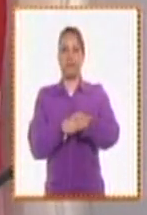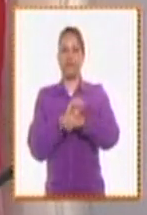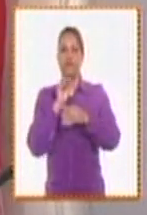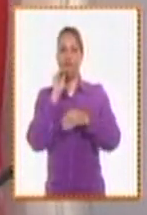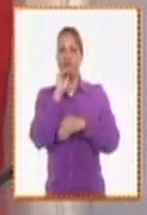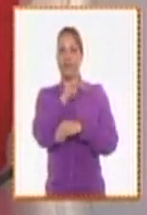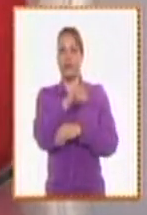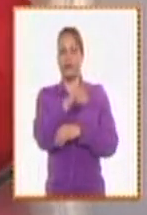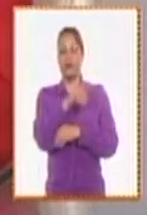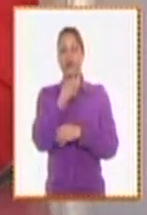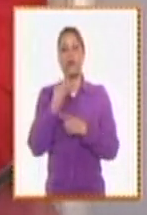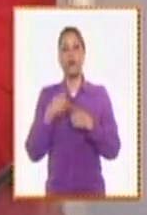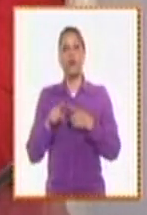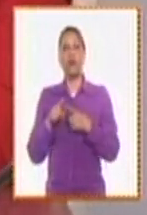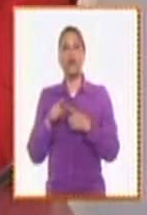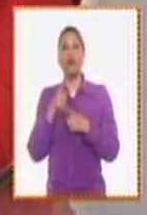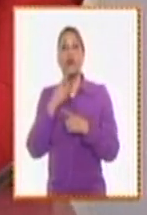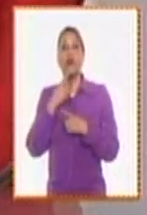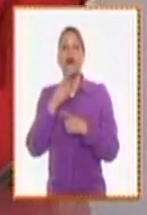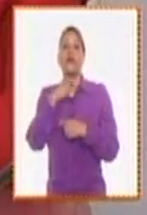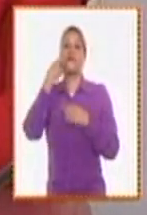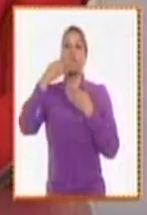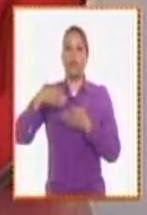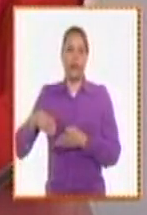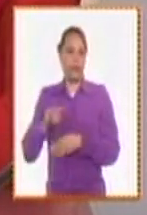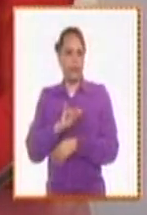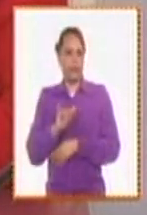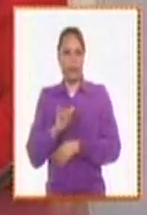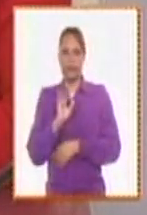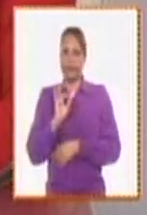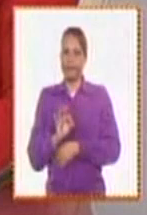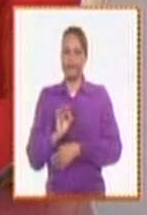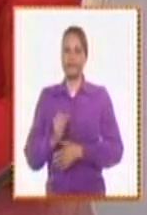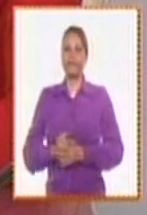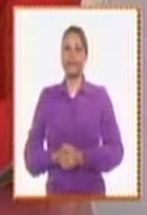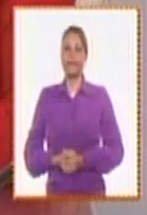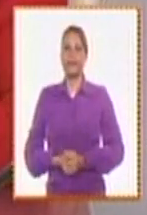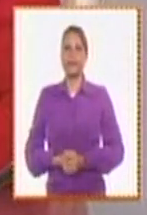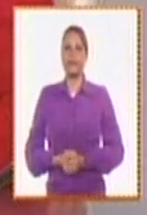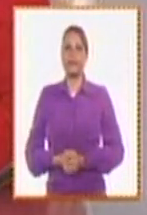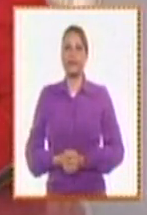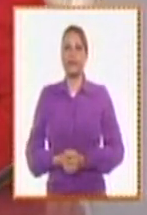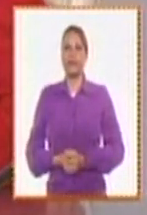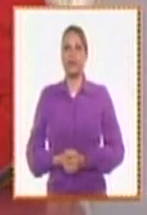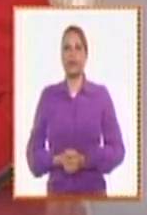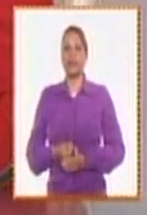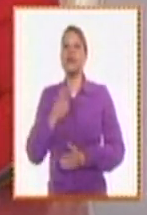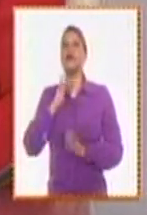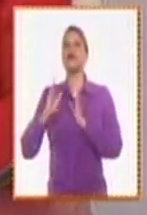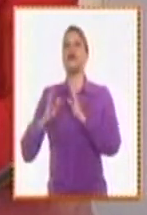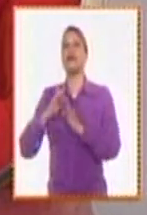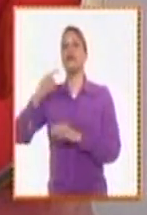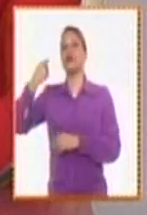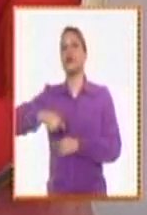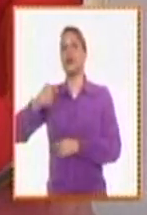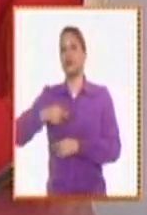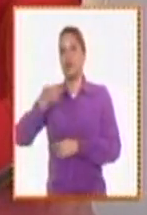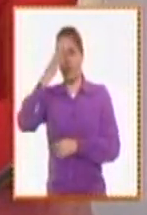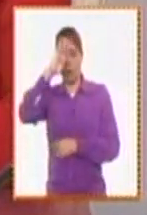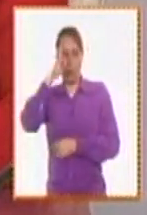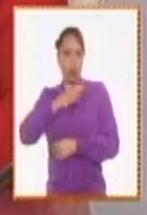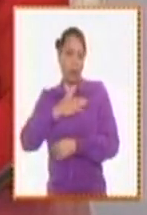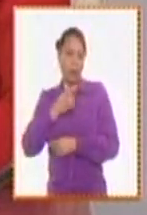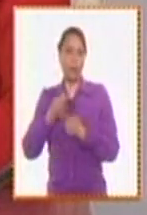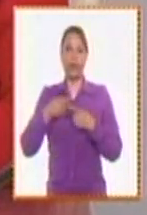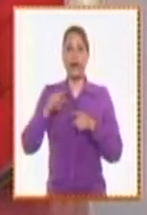prisión perpetua de libertad o la muerte. Esto evidentemente, esto es la práctica judicial en Cuba. O sea, nosotros consideramos que